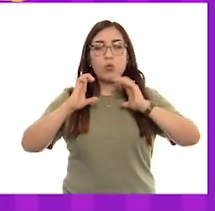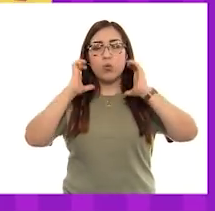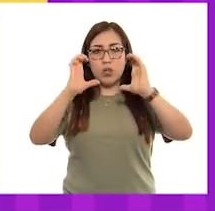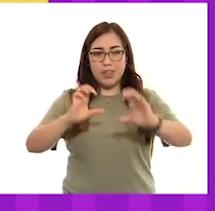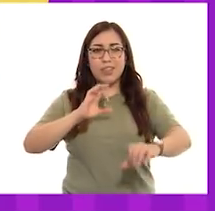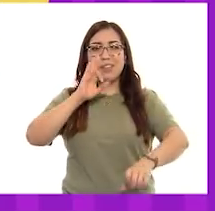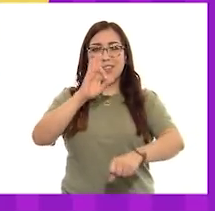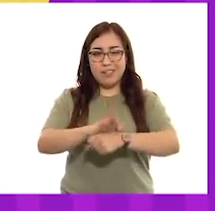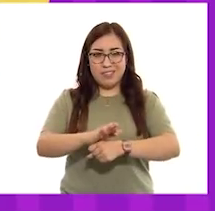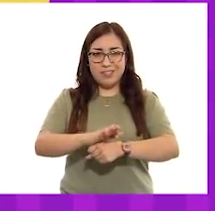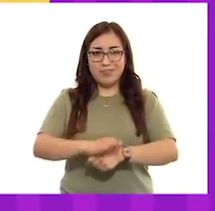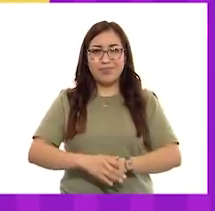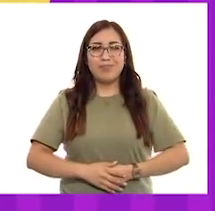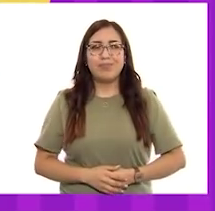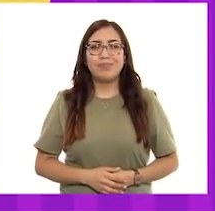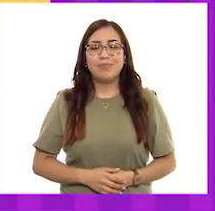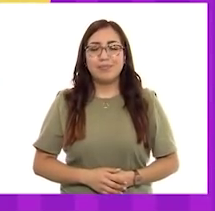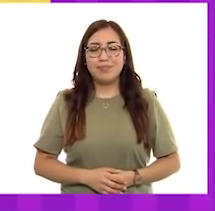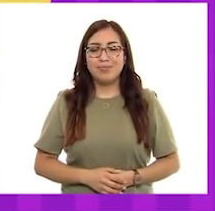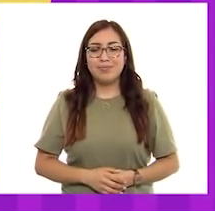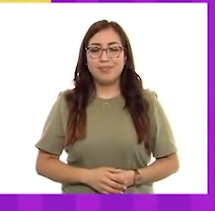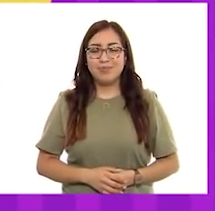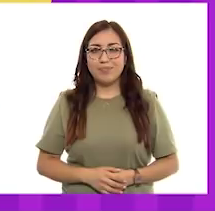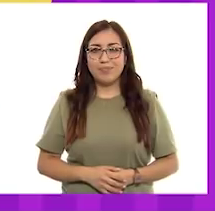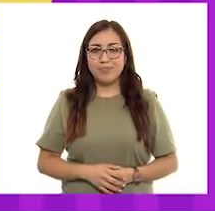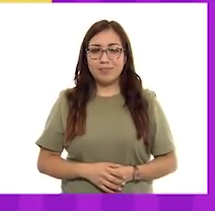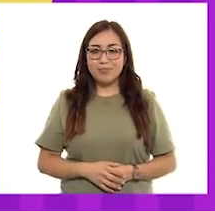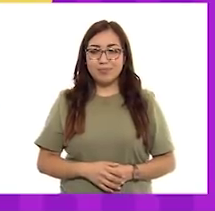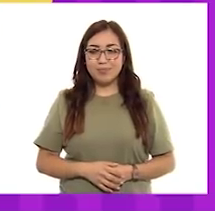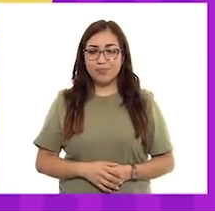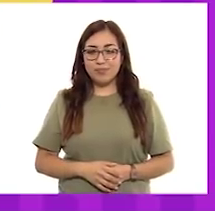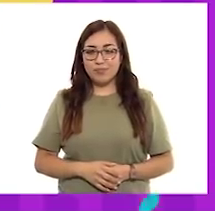los unos a los otros.